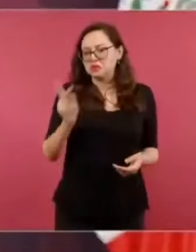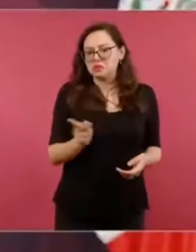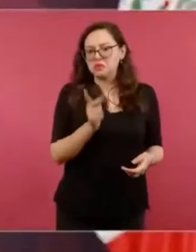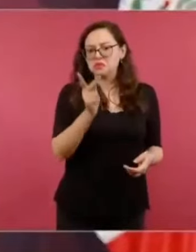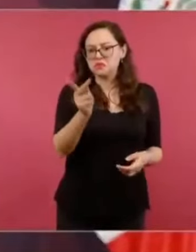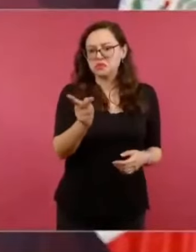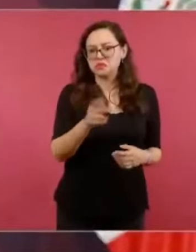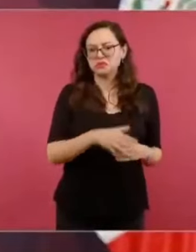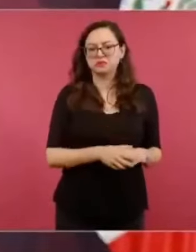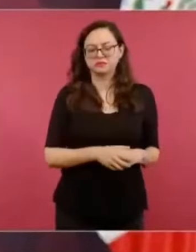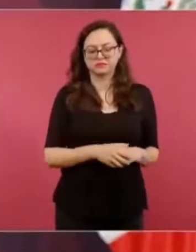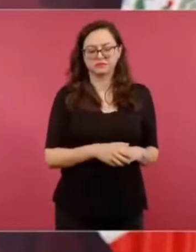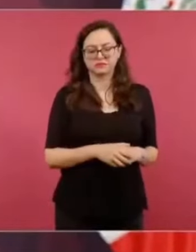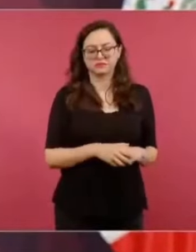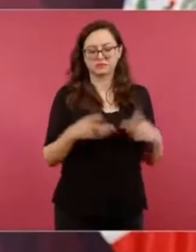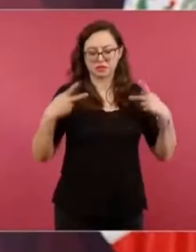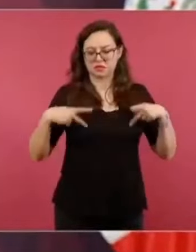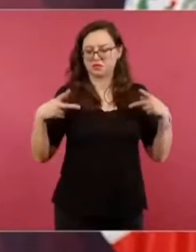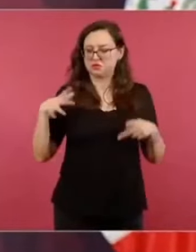de los pobres,